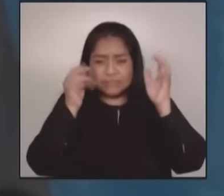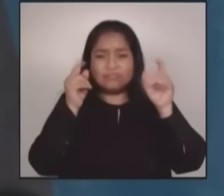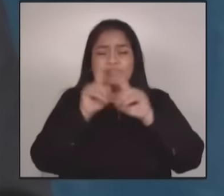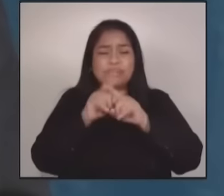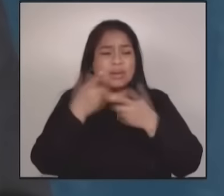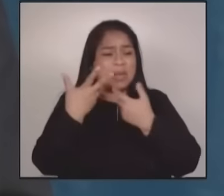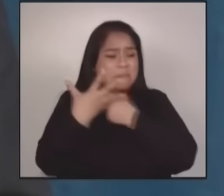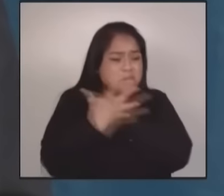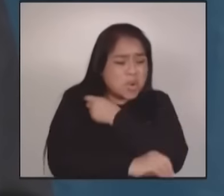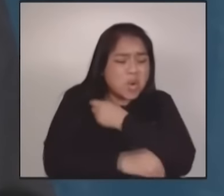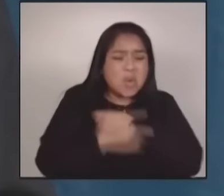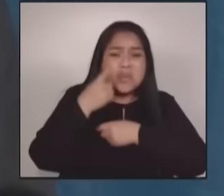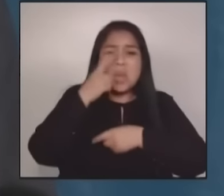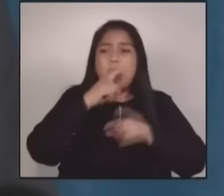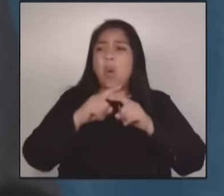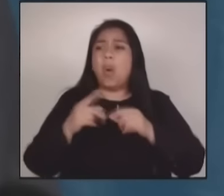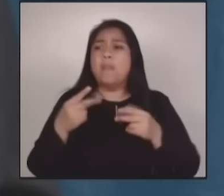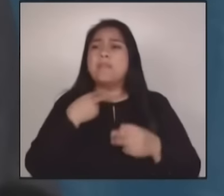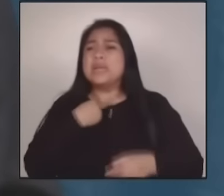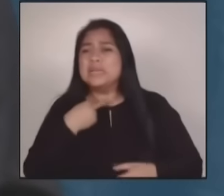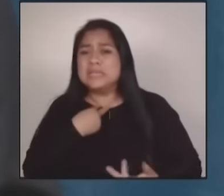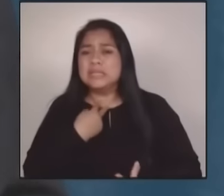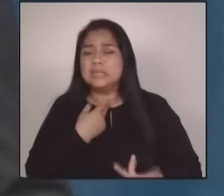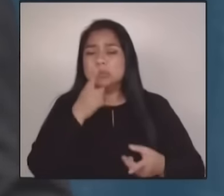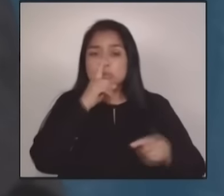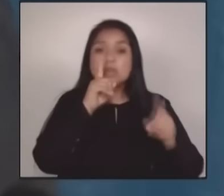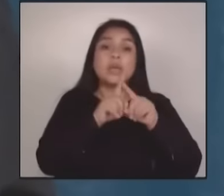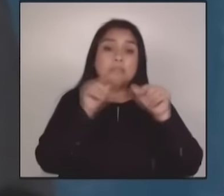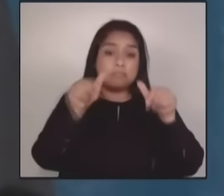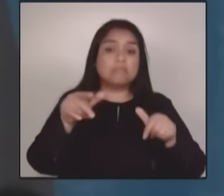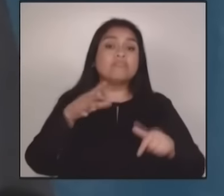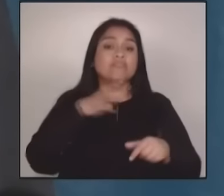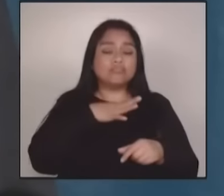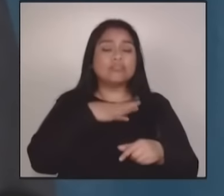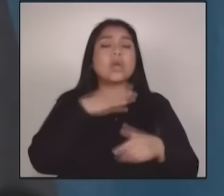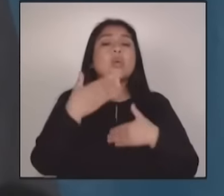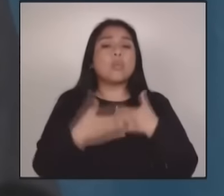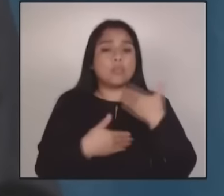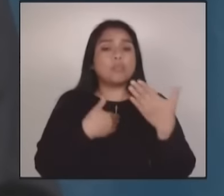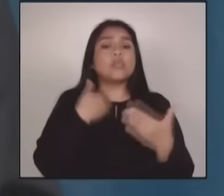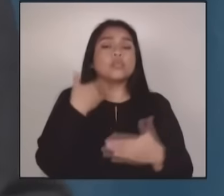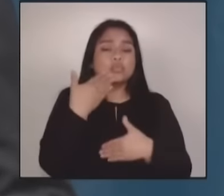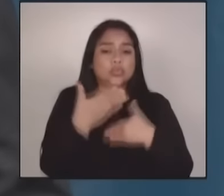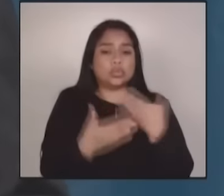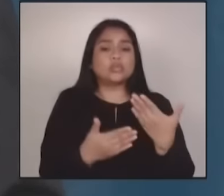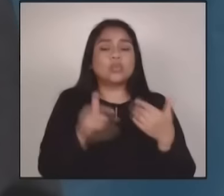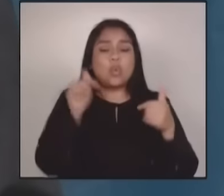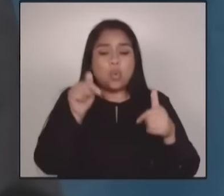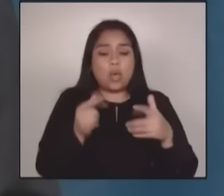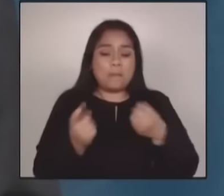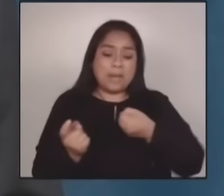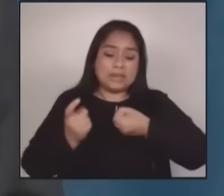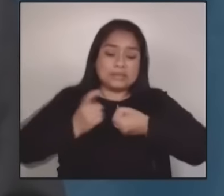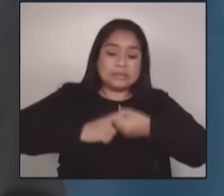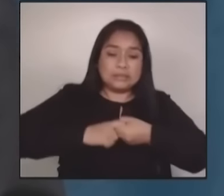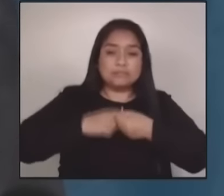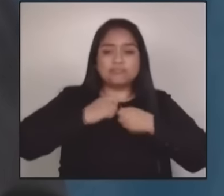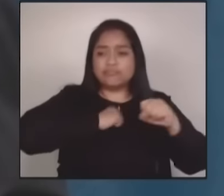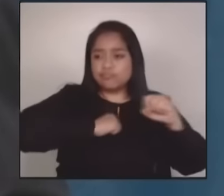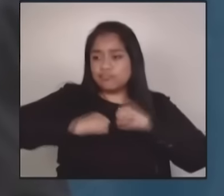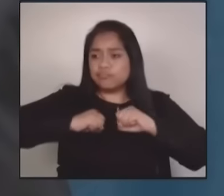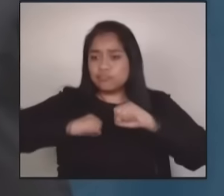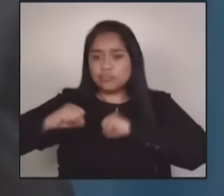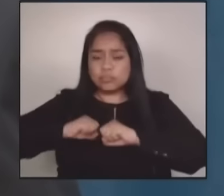o la inseguridad, a convertirse en un proceso donde participen activamente en